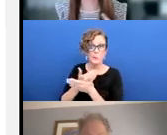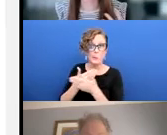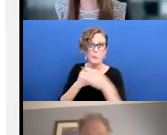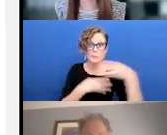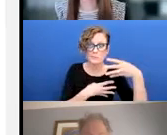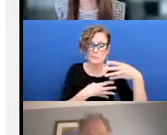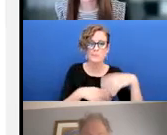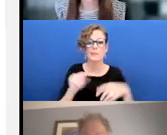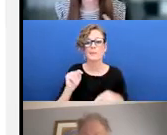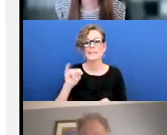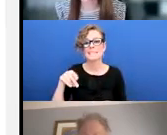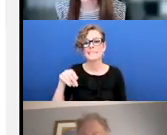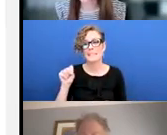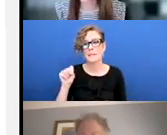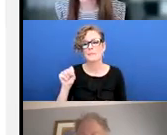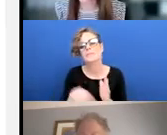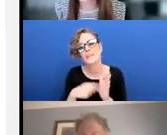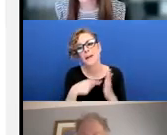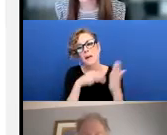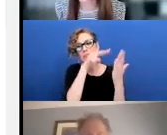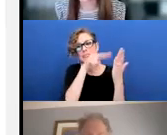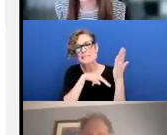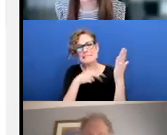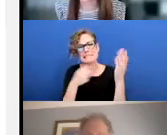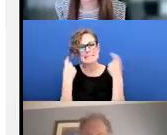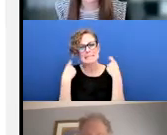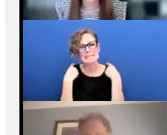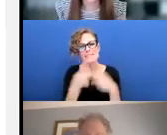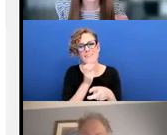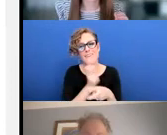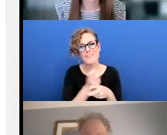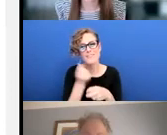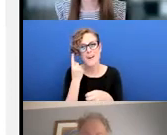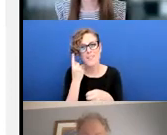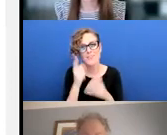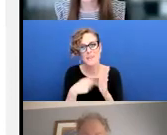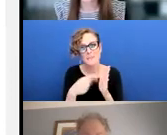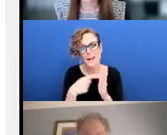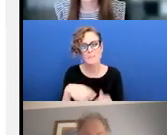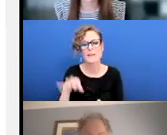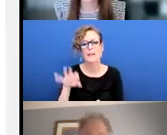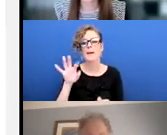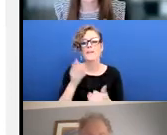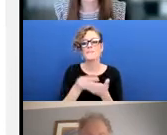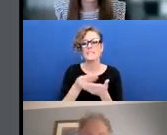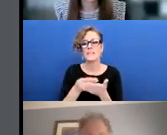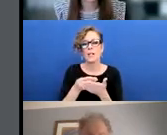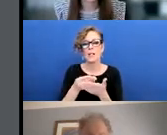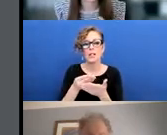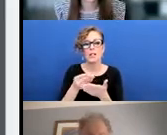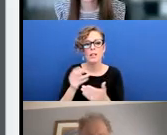quiénes son los que promocionaron, y a veces el lenguaje es un poco complicado.